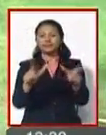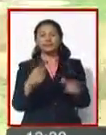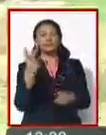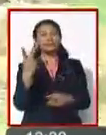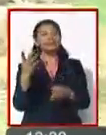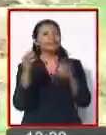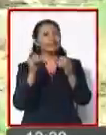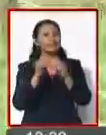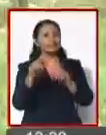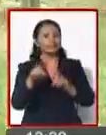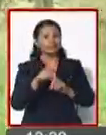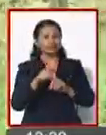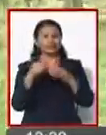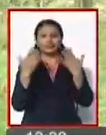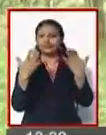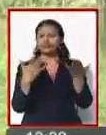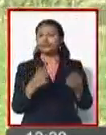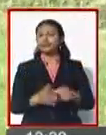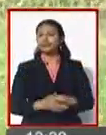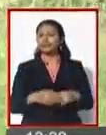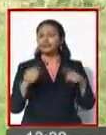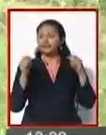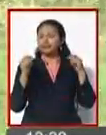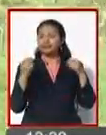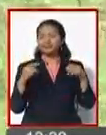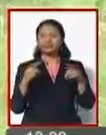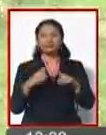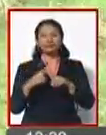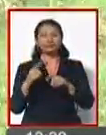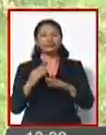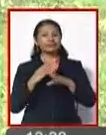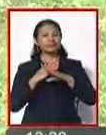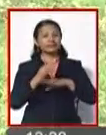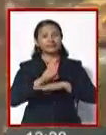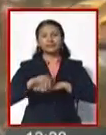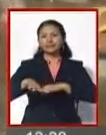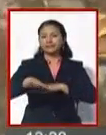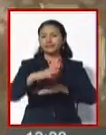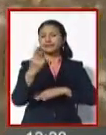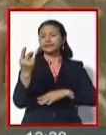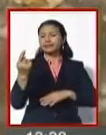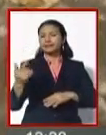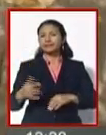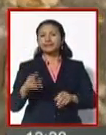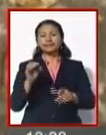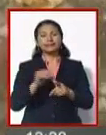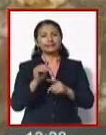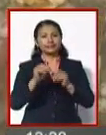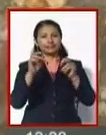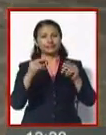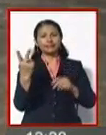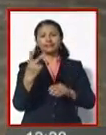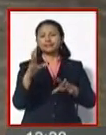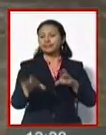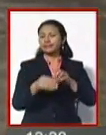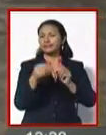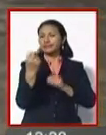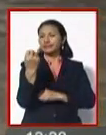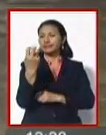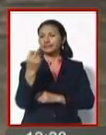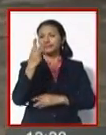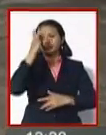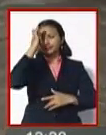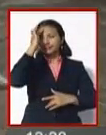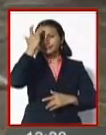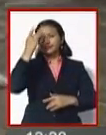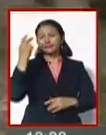confirmar 2 casos más positivos, los cuales fueron tratados inmediatamente para evitar el contagio en más perros o humanos. Con estos 2, aumentaron a 12 los